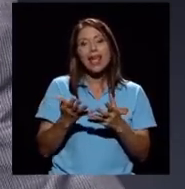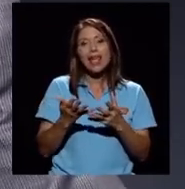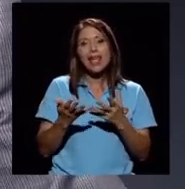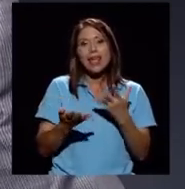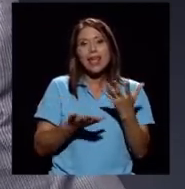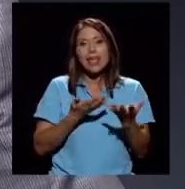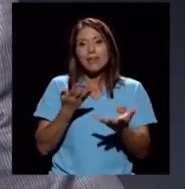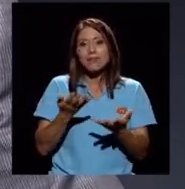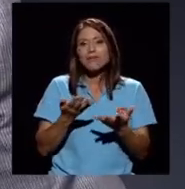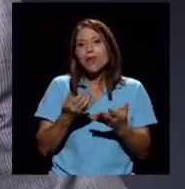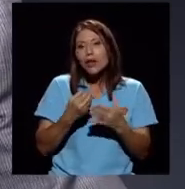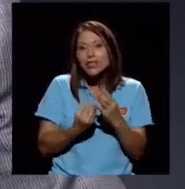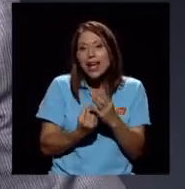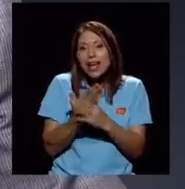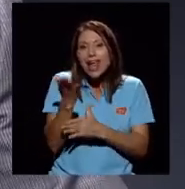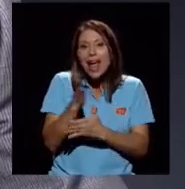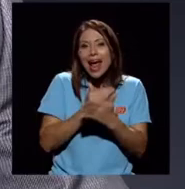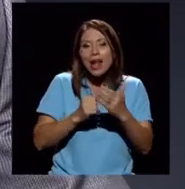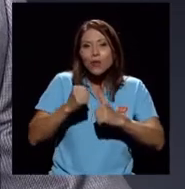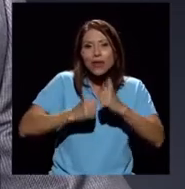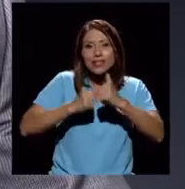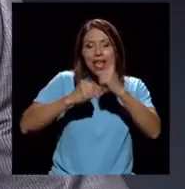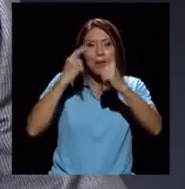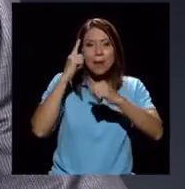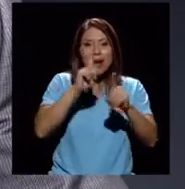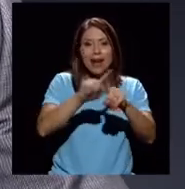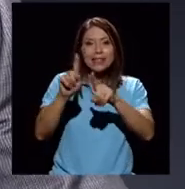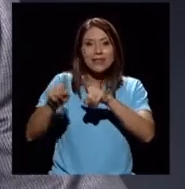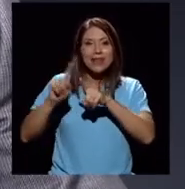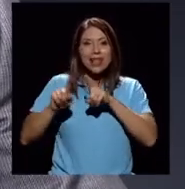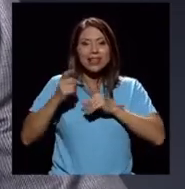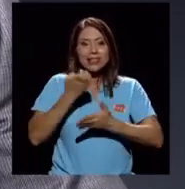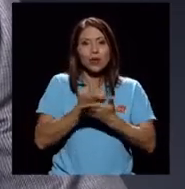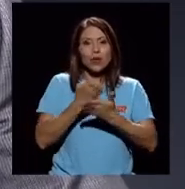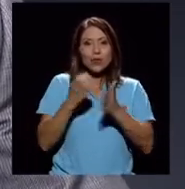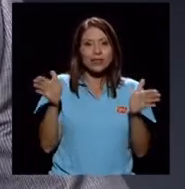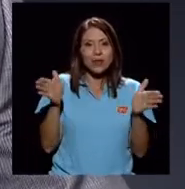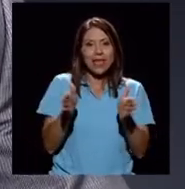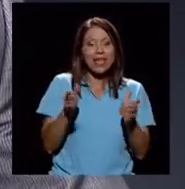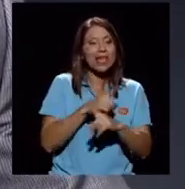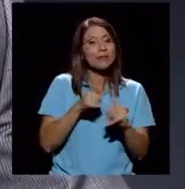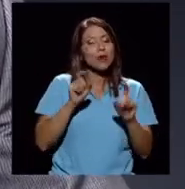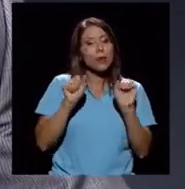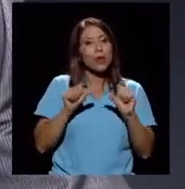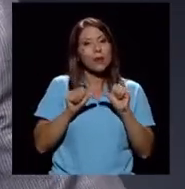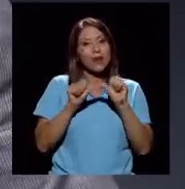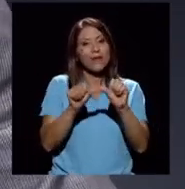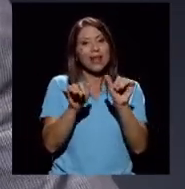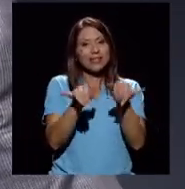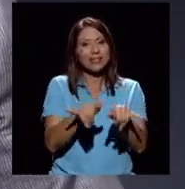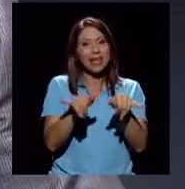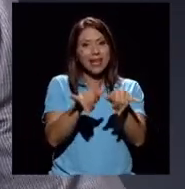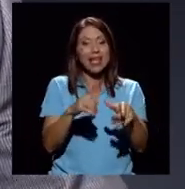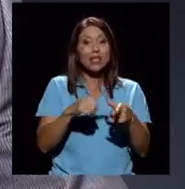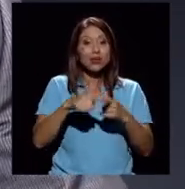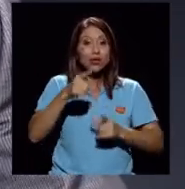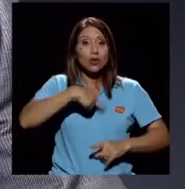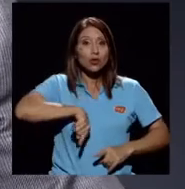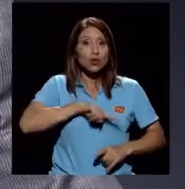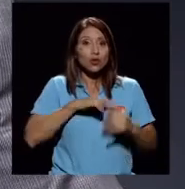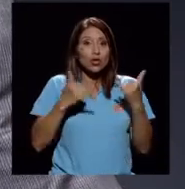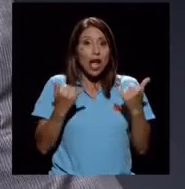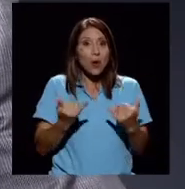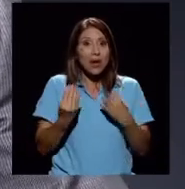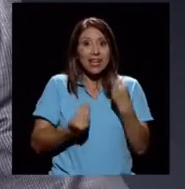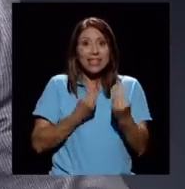algún esquema de protección a los hogares que no más pequeñas éste se prevalezca entonces resulta que estamos claramente ahora del lado de